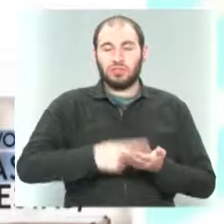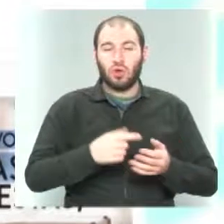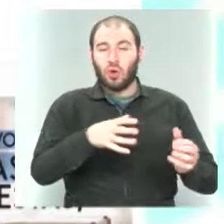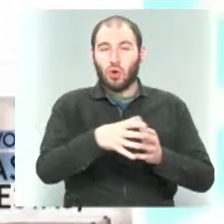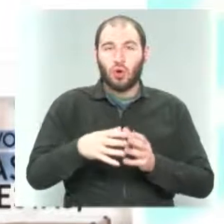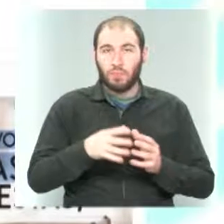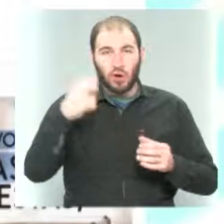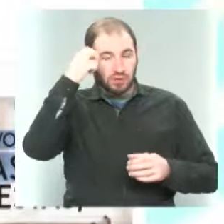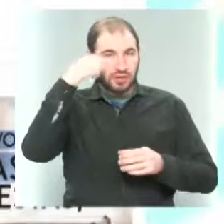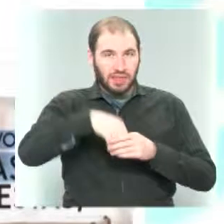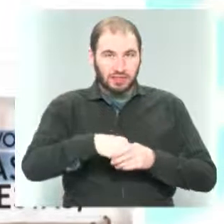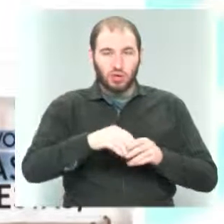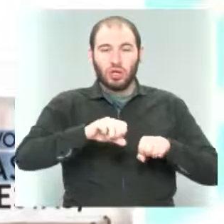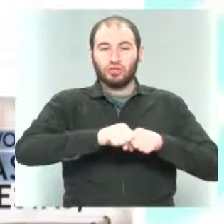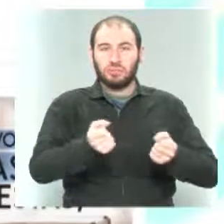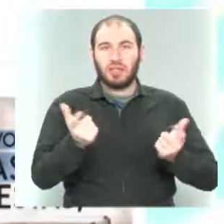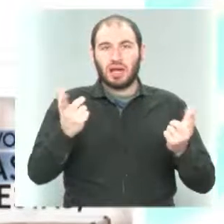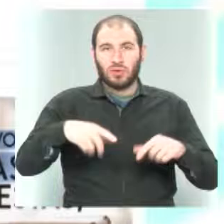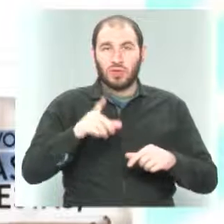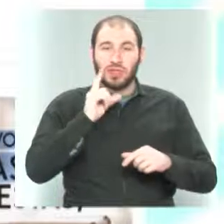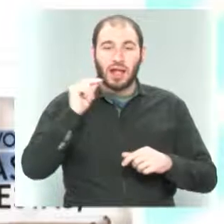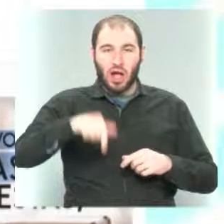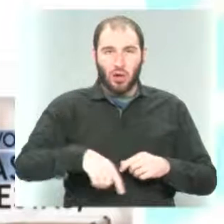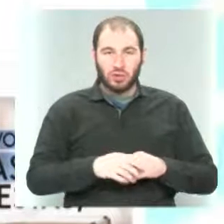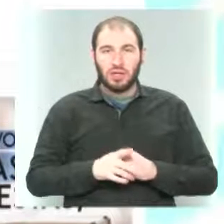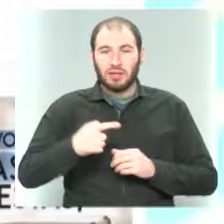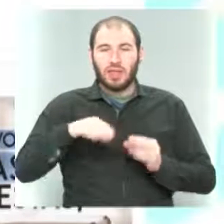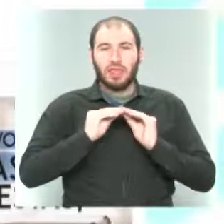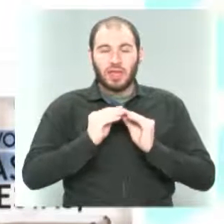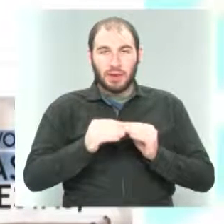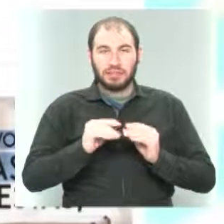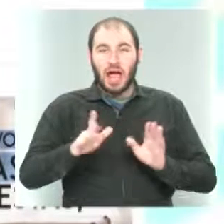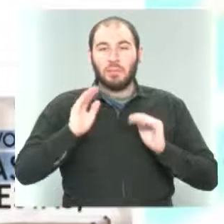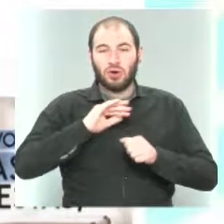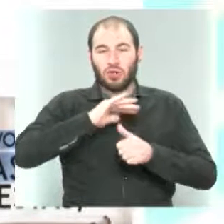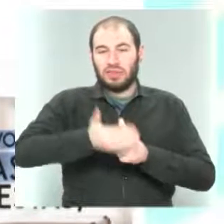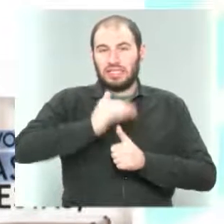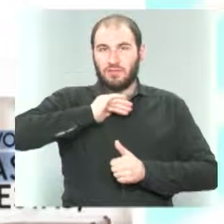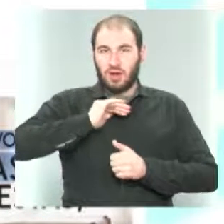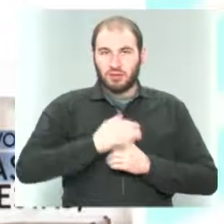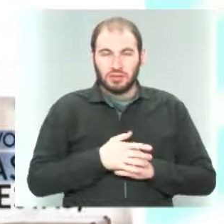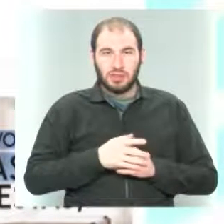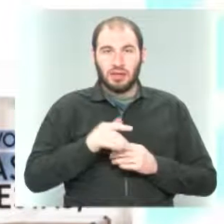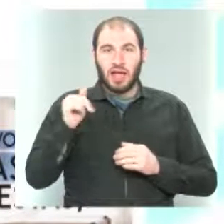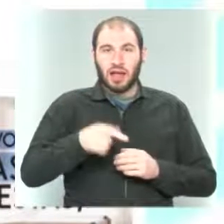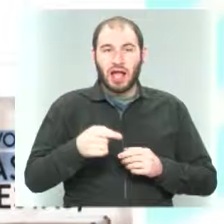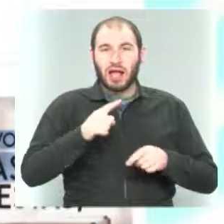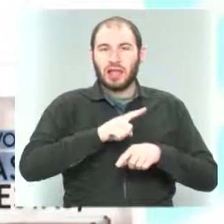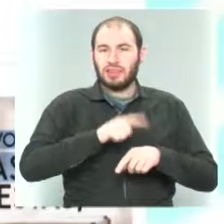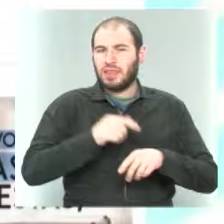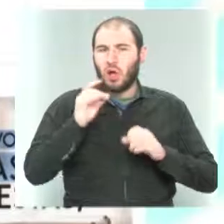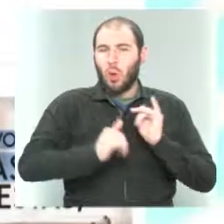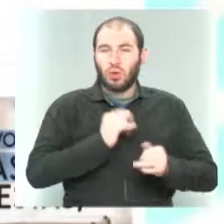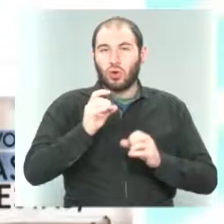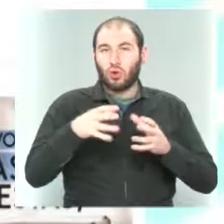bloques parlamentarios de suspender la sesión prevista para hoy en la que se iba a tratar su posible desafuero, en virtud de que acortaron, con excepción